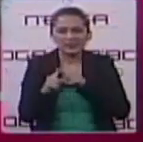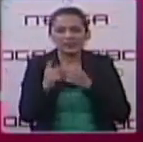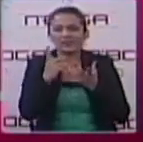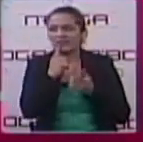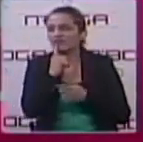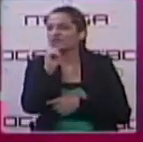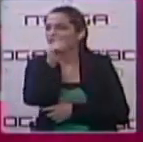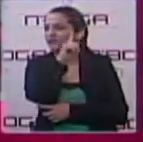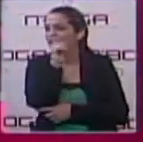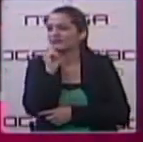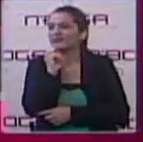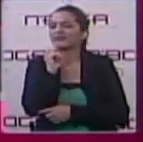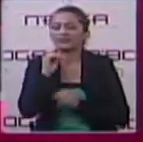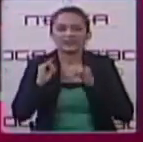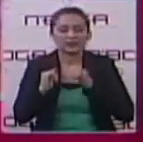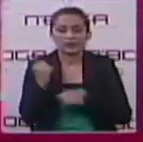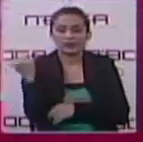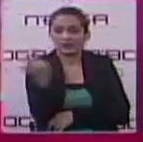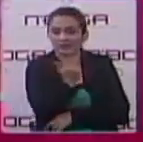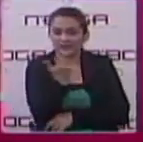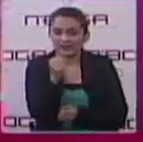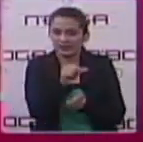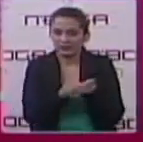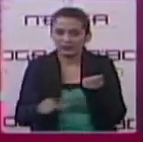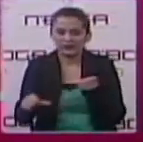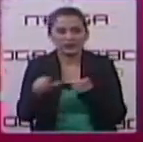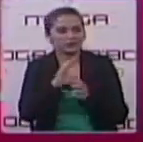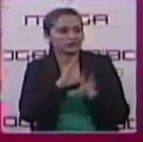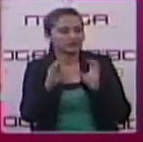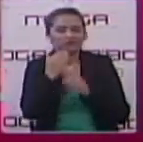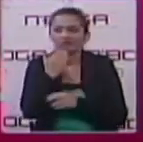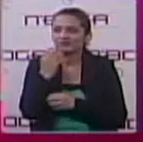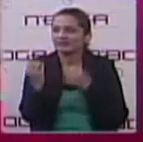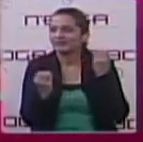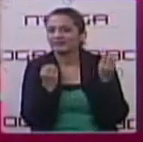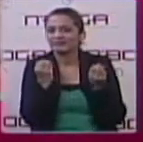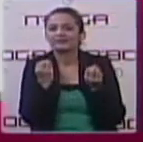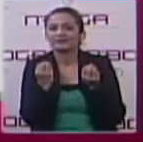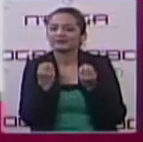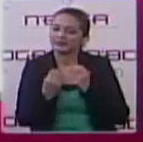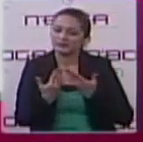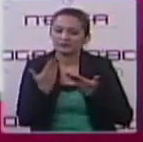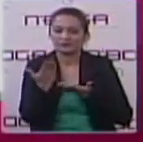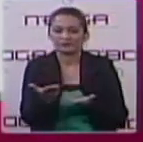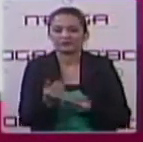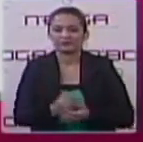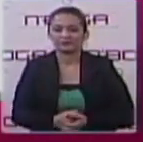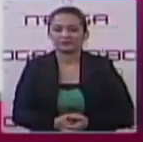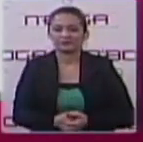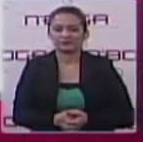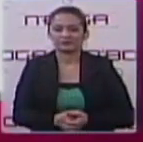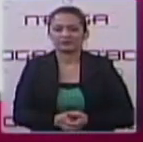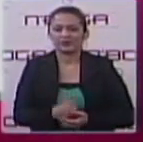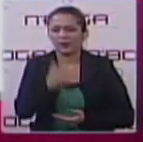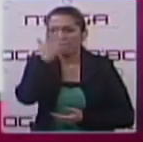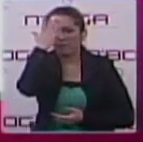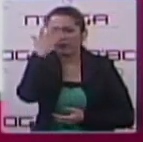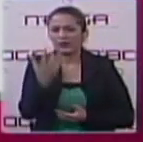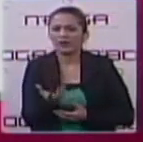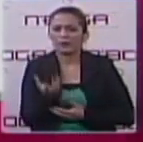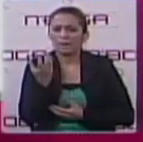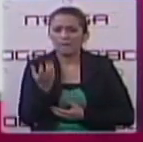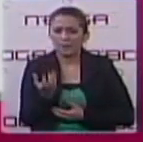un brainstorming entre las tres tratando de entregar el mejor producto y obviamente el mejor servicio también Bueno y por qué papas fritas